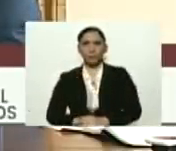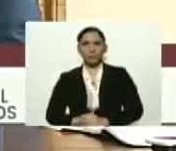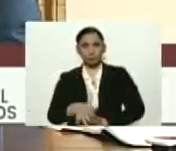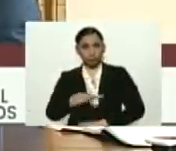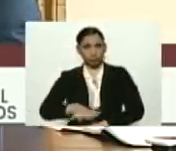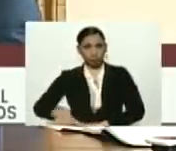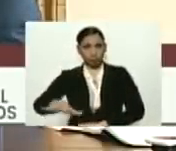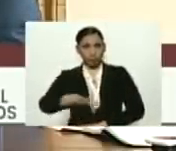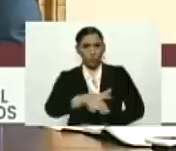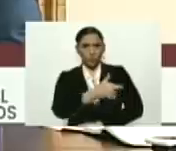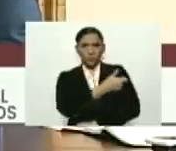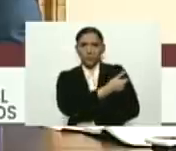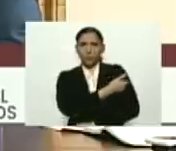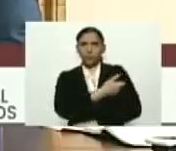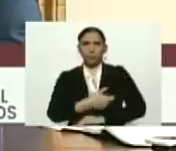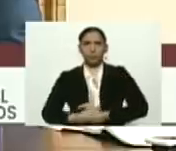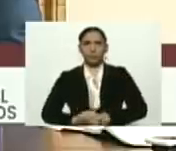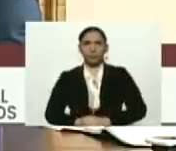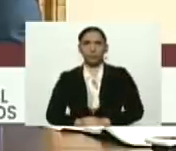de la vacuna